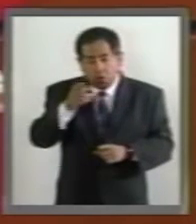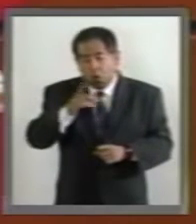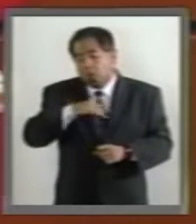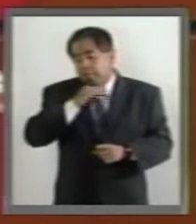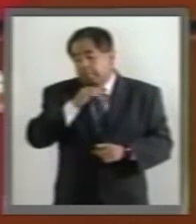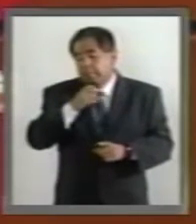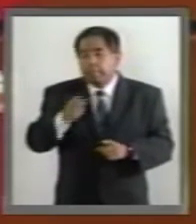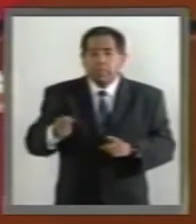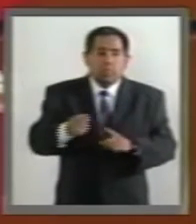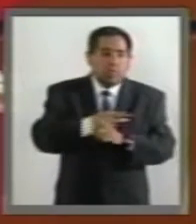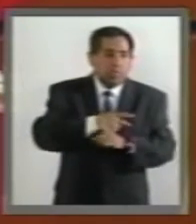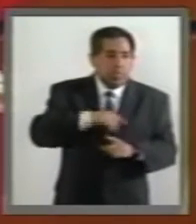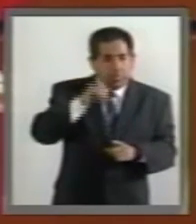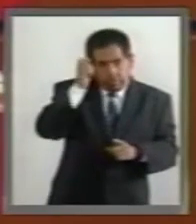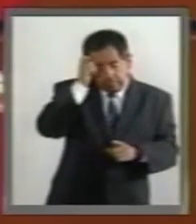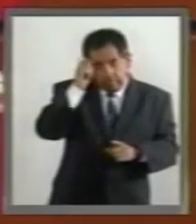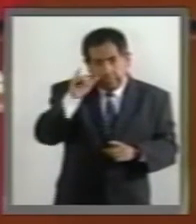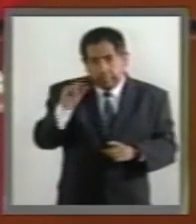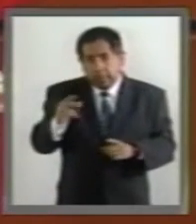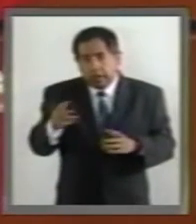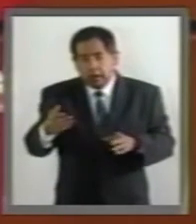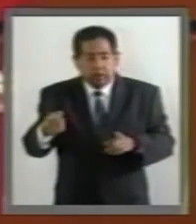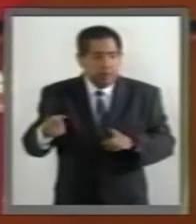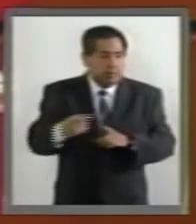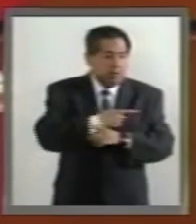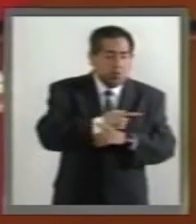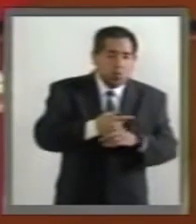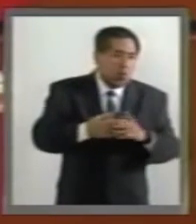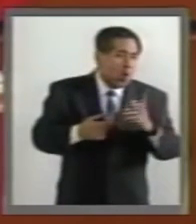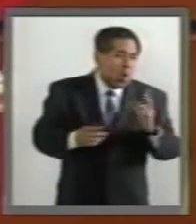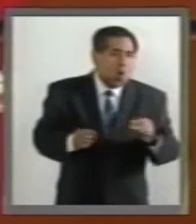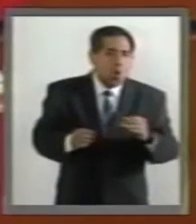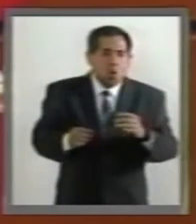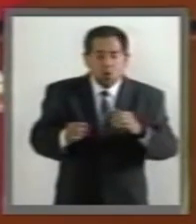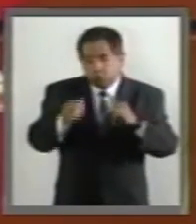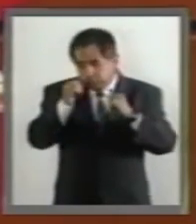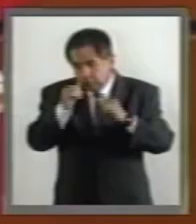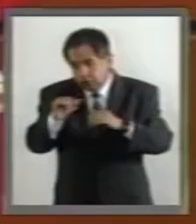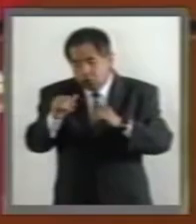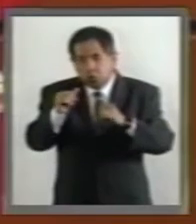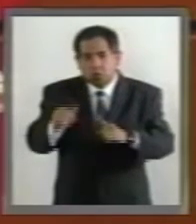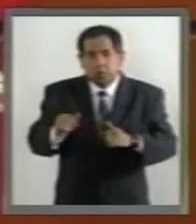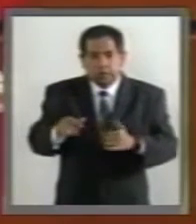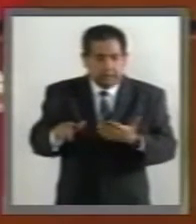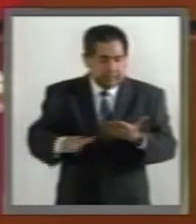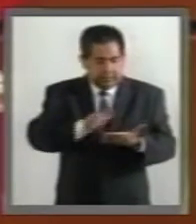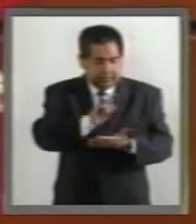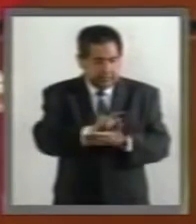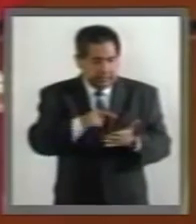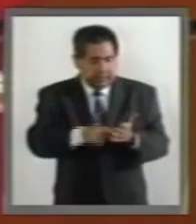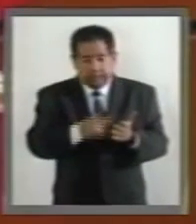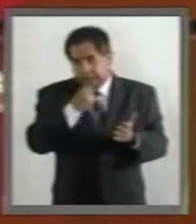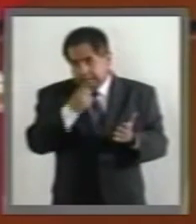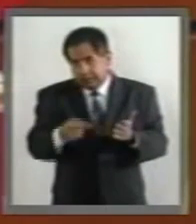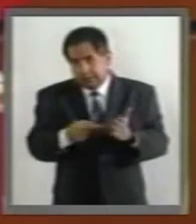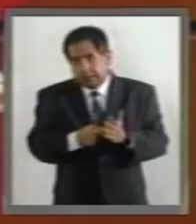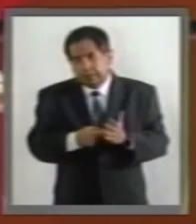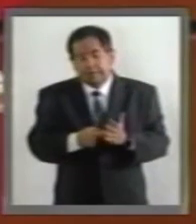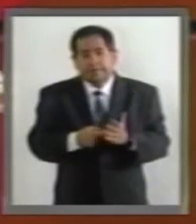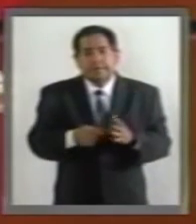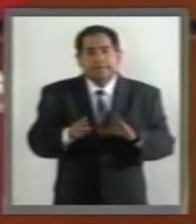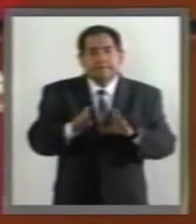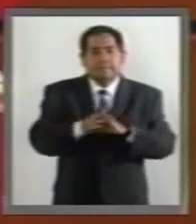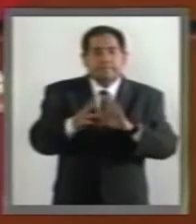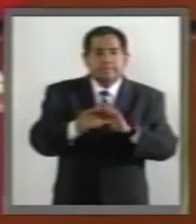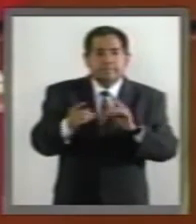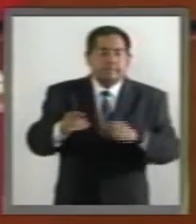con alevosía o no, atendiendo o no a lo que la ley plantea, o en este caso lo que